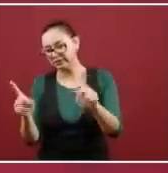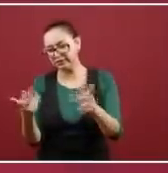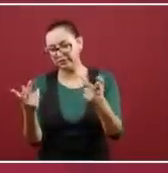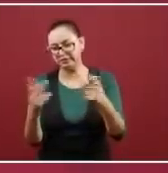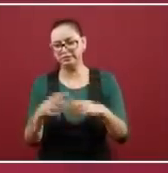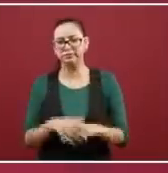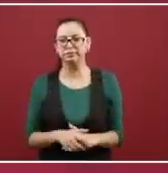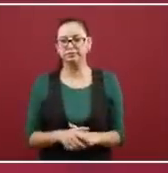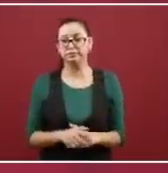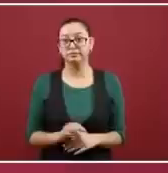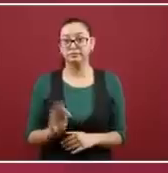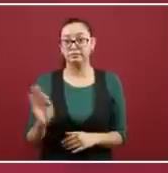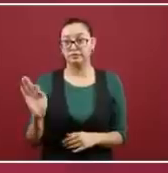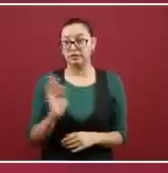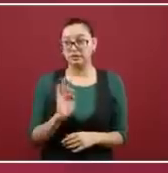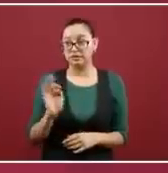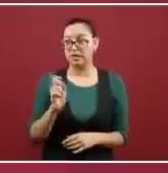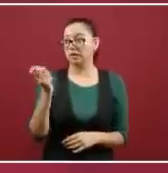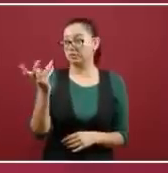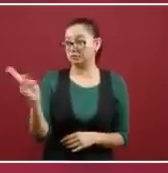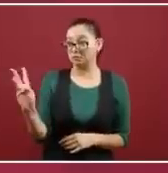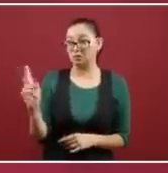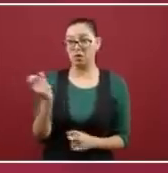a potenciales compradores,